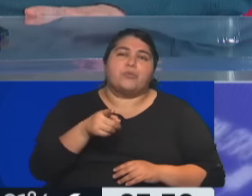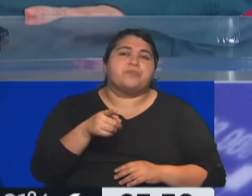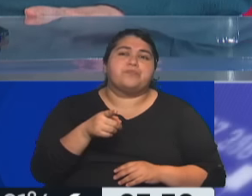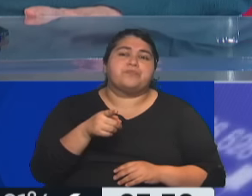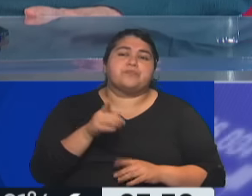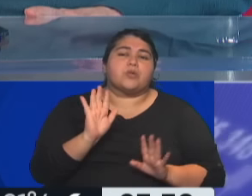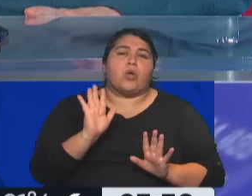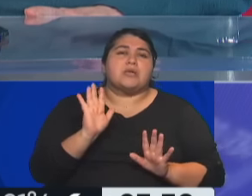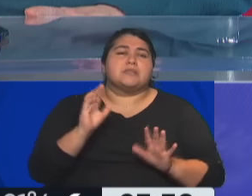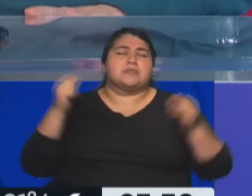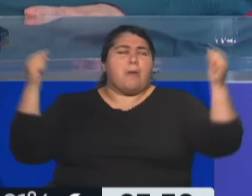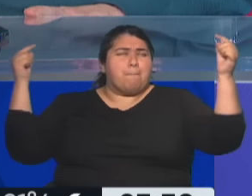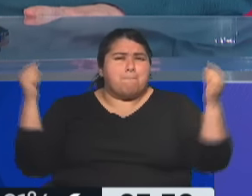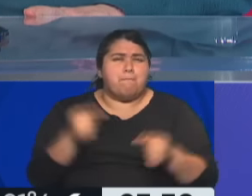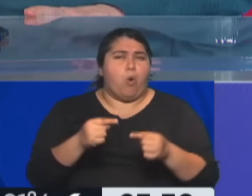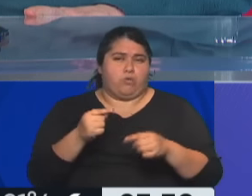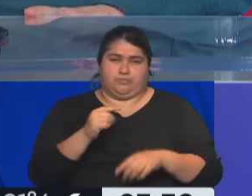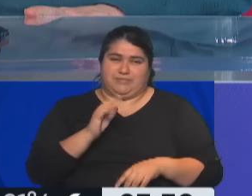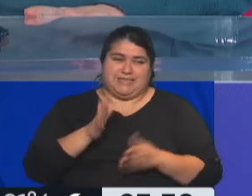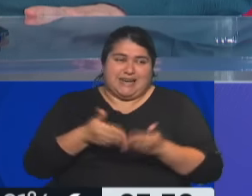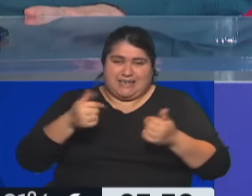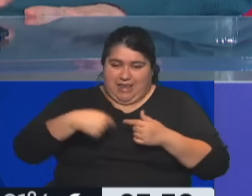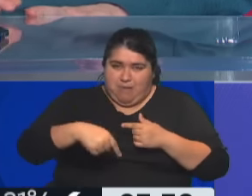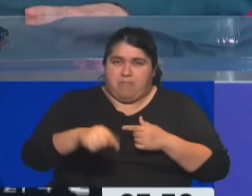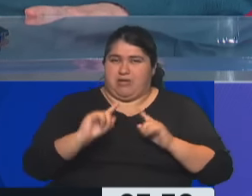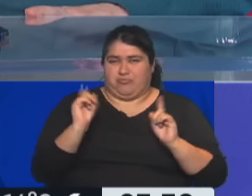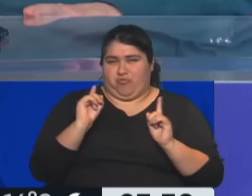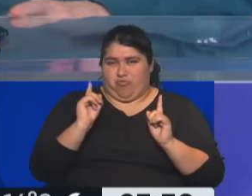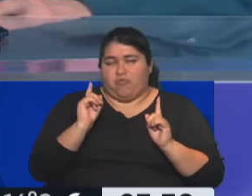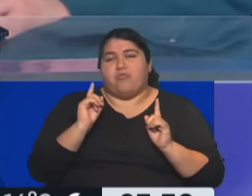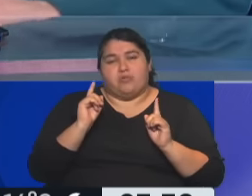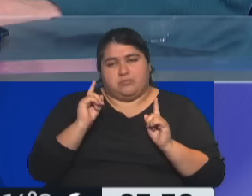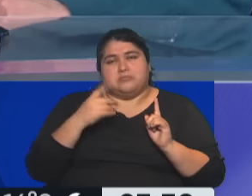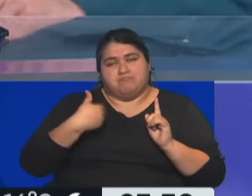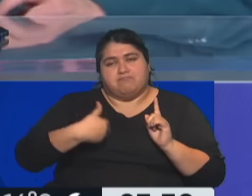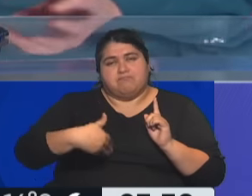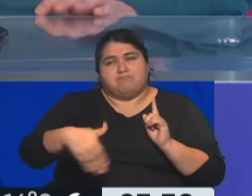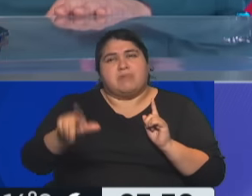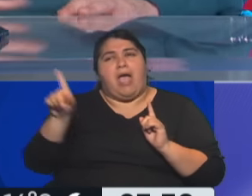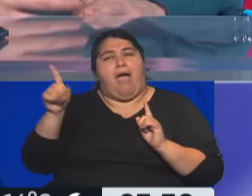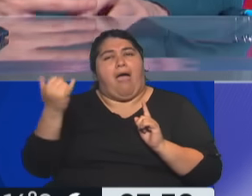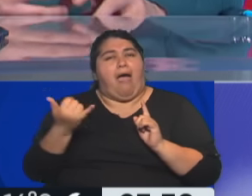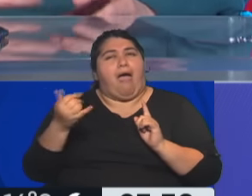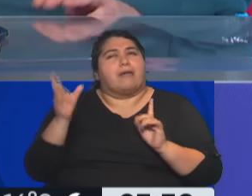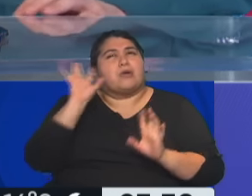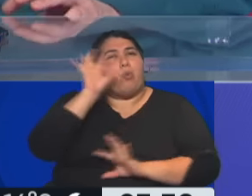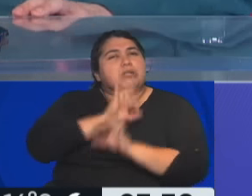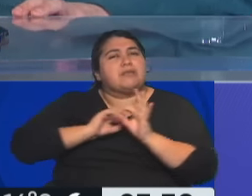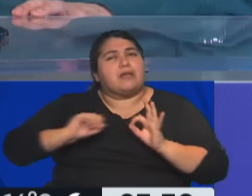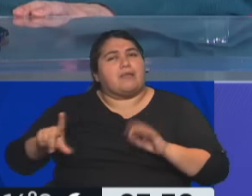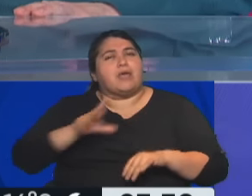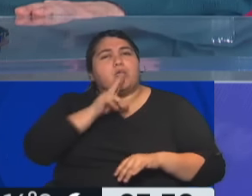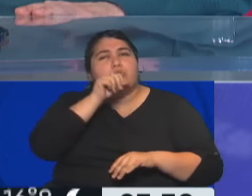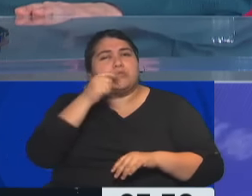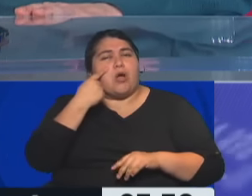una confrontación directa en lo inmediato. Yo creo que tiene otras alternativas Rusia para llevar a cabo una